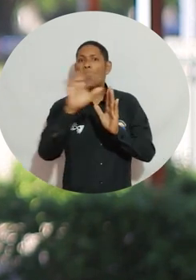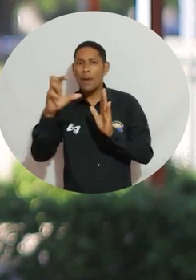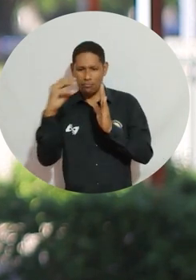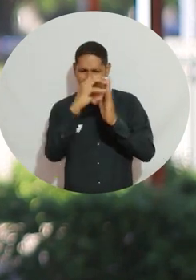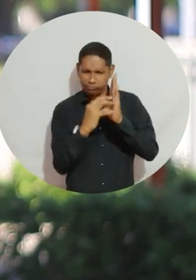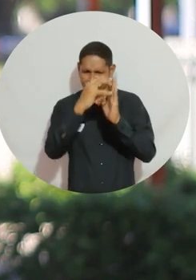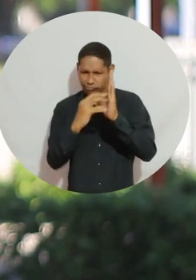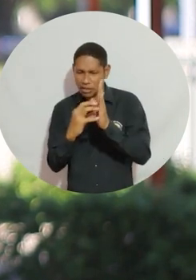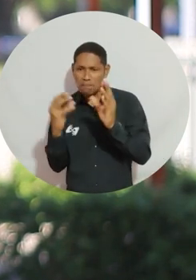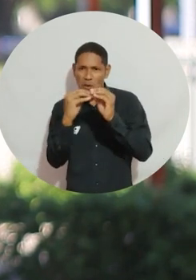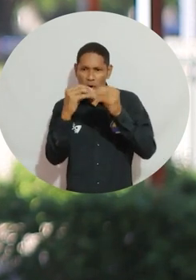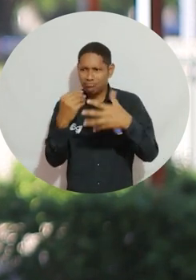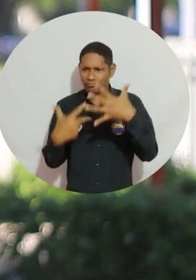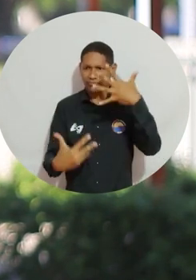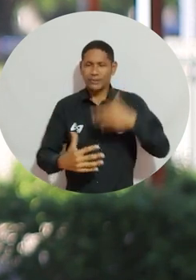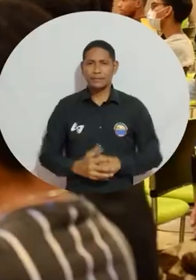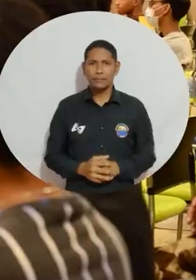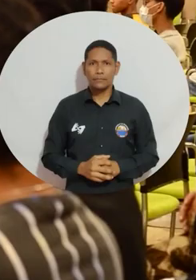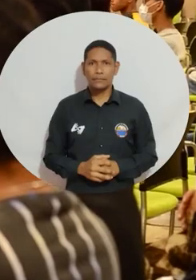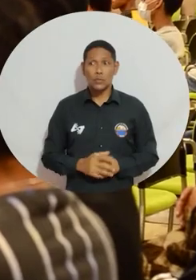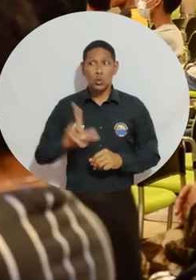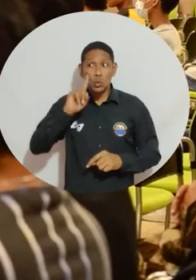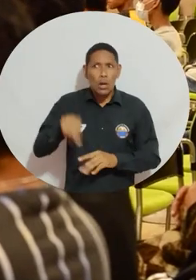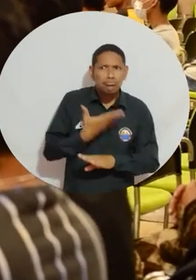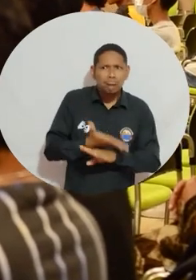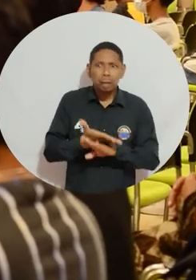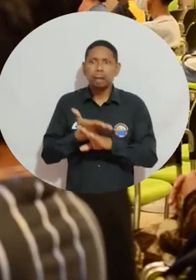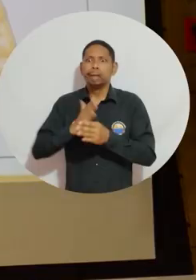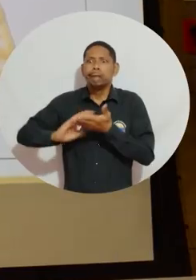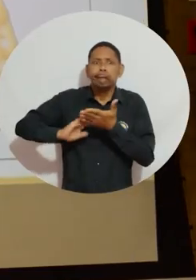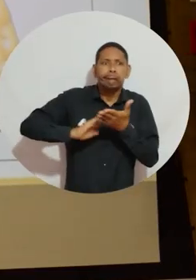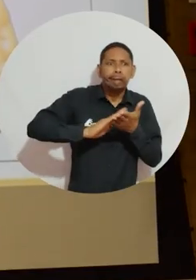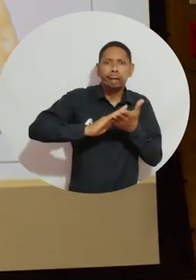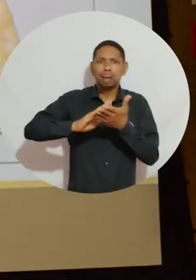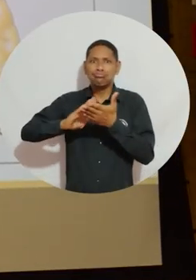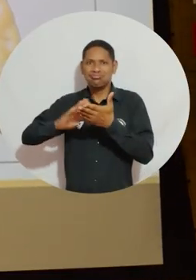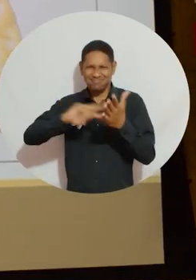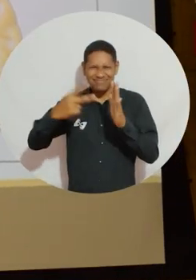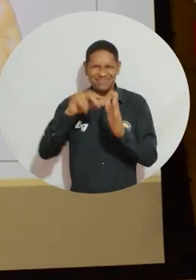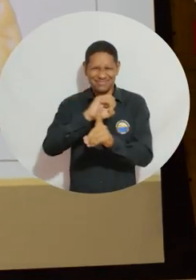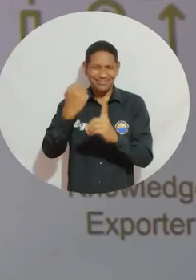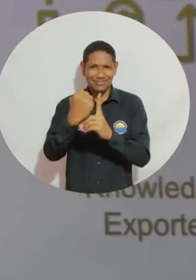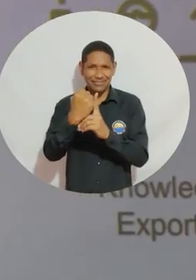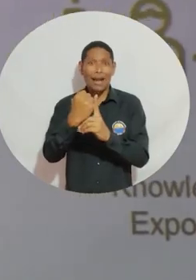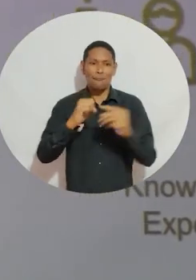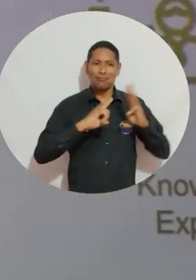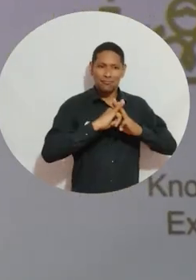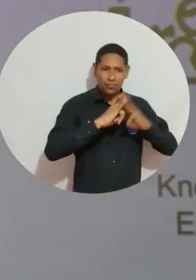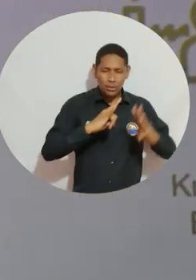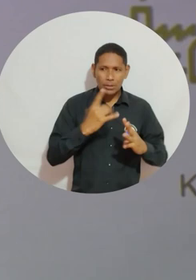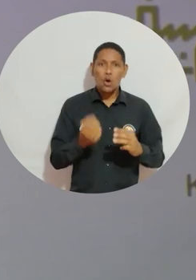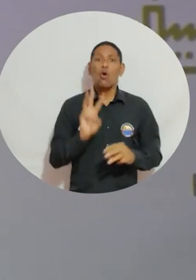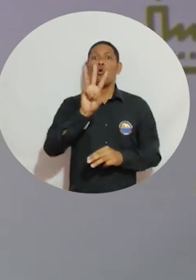tecnologías para desarrollo de aplicativos, entre otras. Con iniciativas que se proyectan como soluciones tecnológicas para la sociedad,